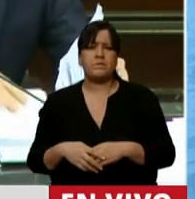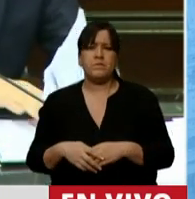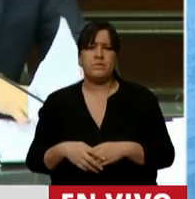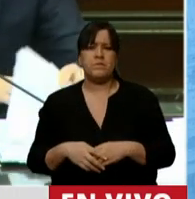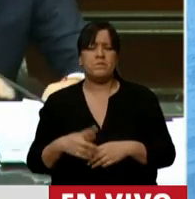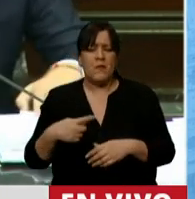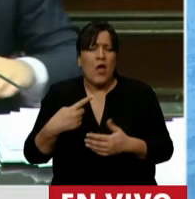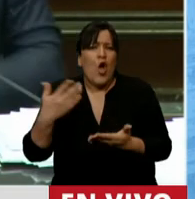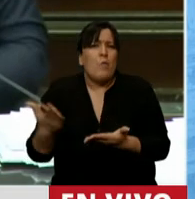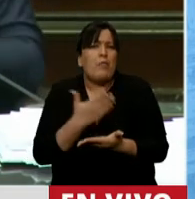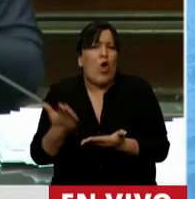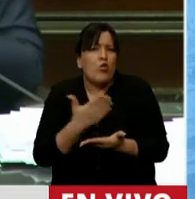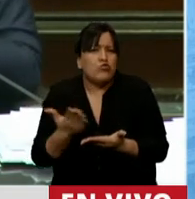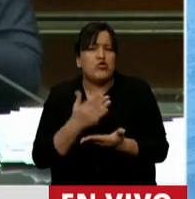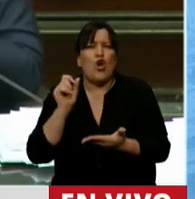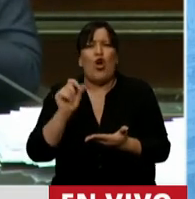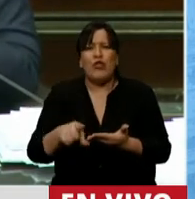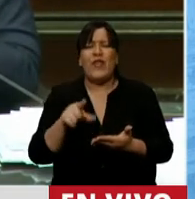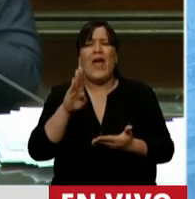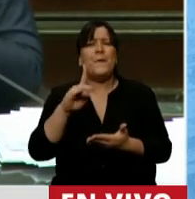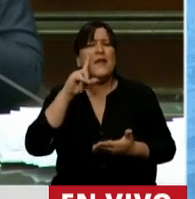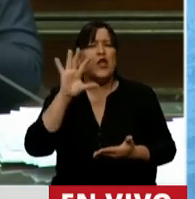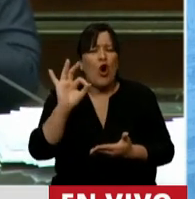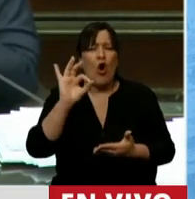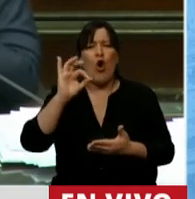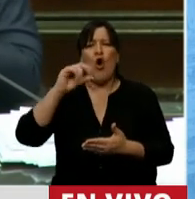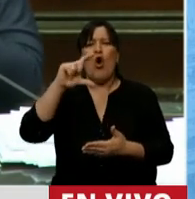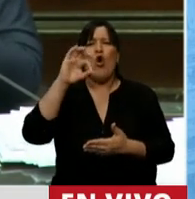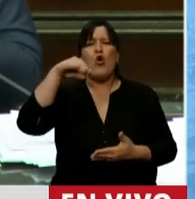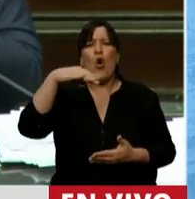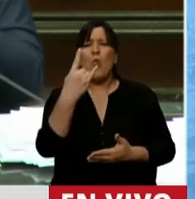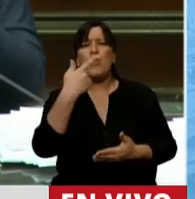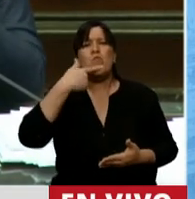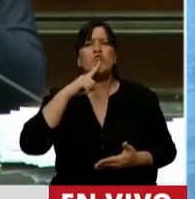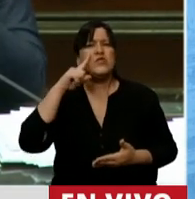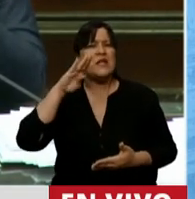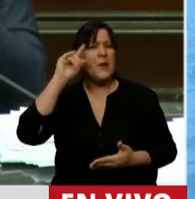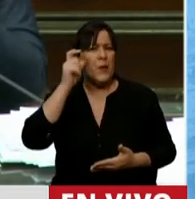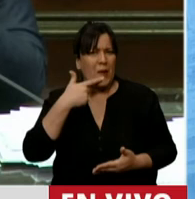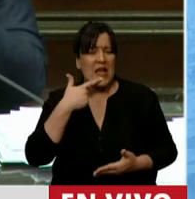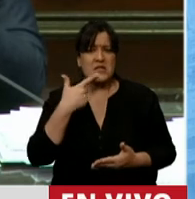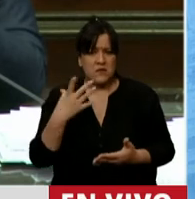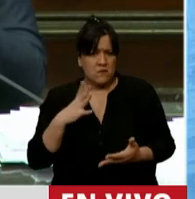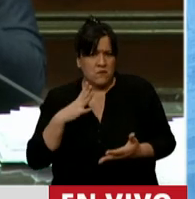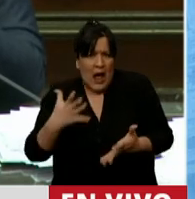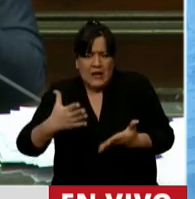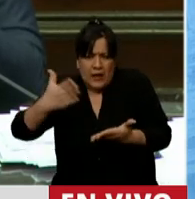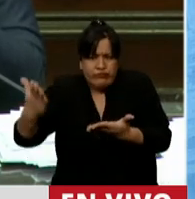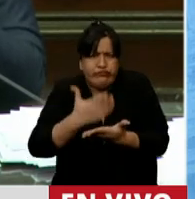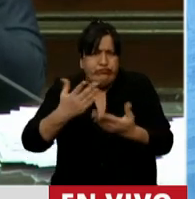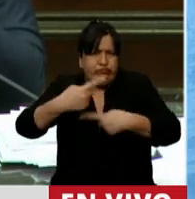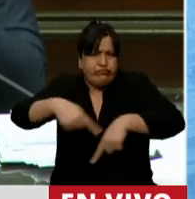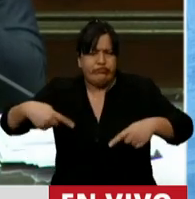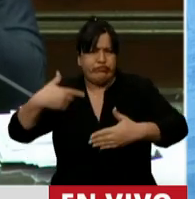nuestra producción de los biocombustibles? Hace 6 meses que no se ve que aparezca una activación